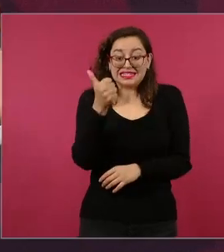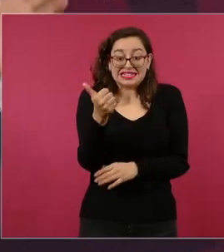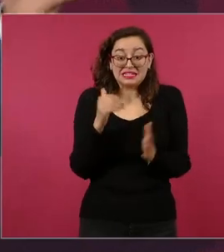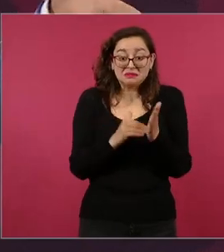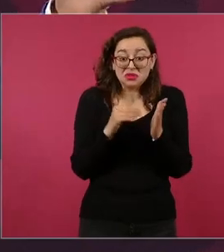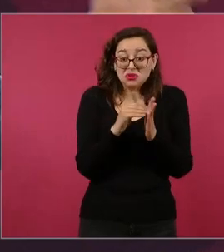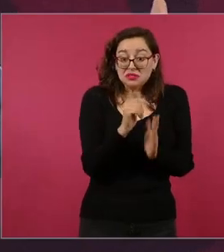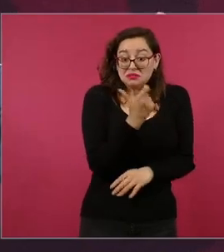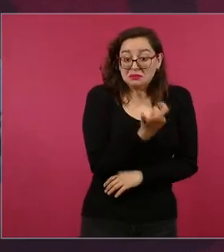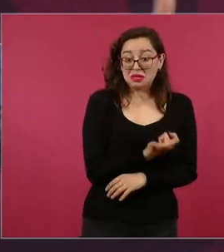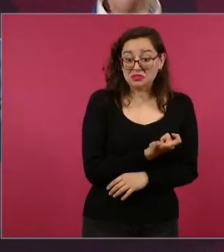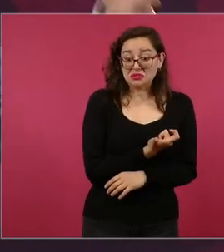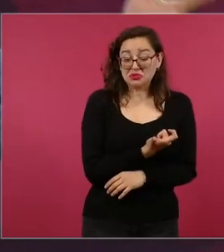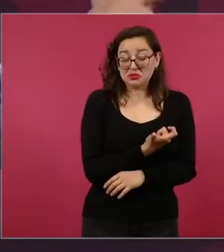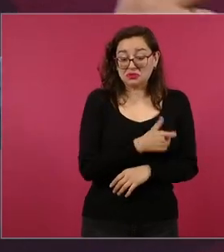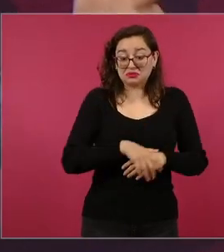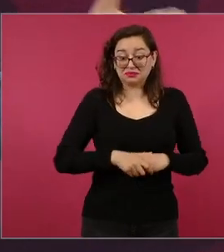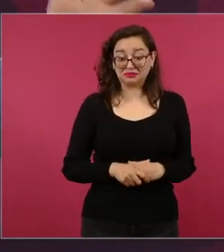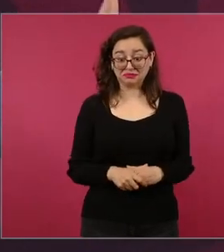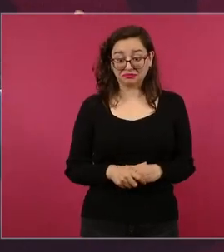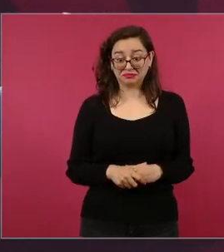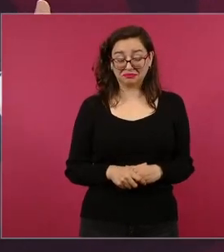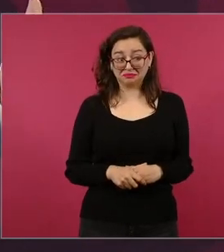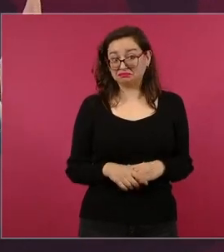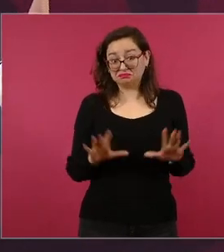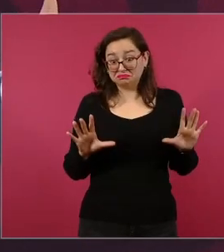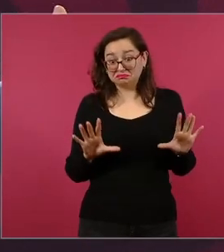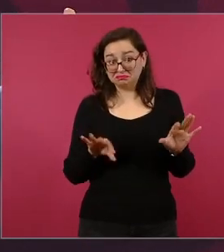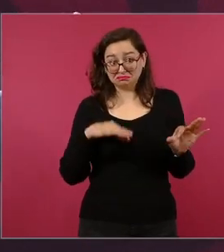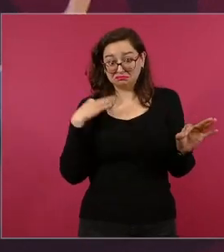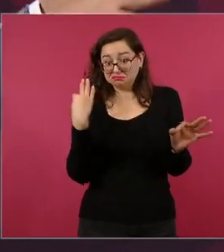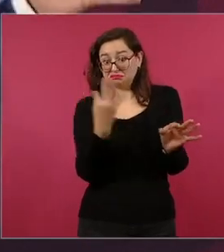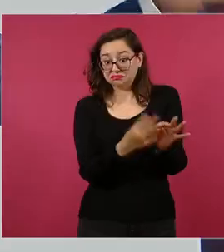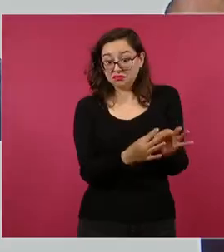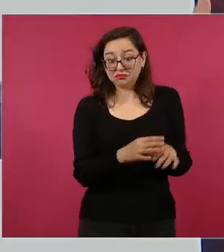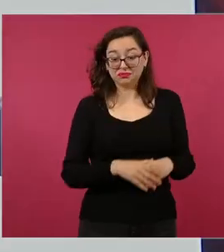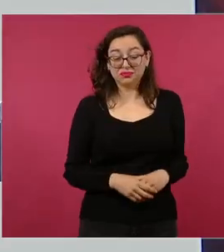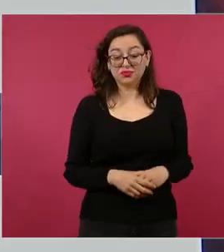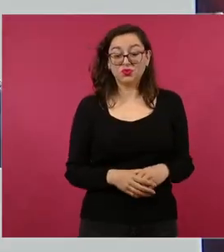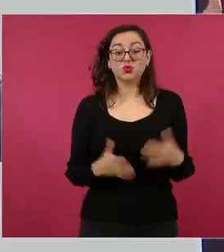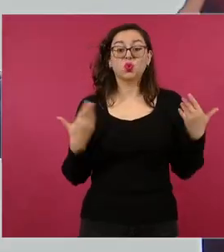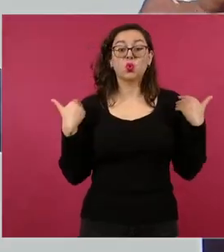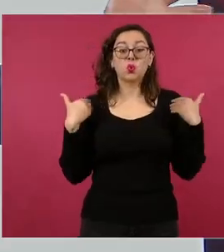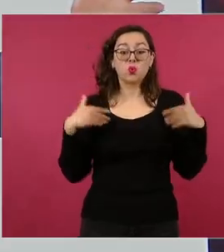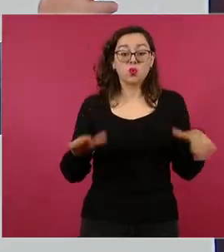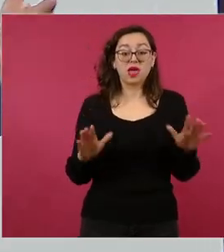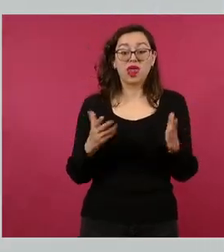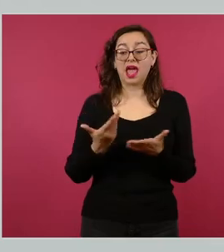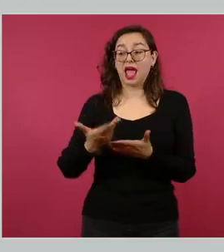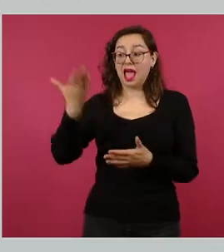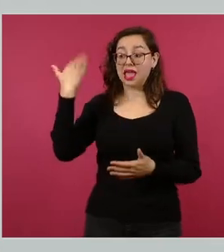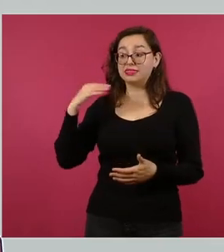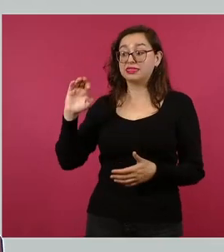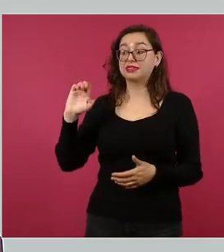Si esa sucursal, esas 2.750, las hubiesen hecho en el sistema anterior,